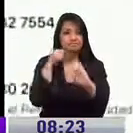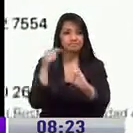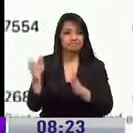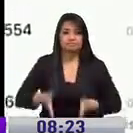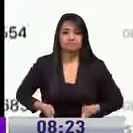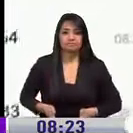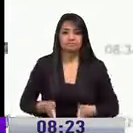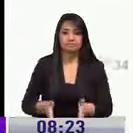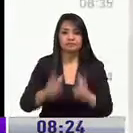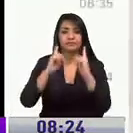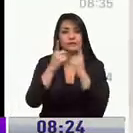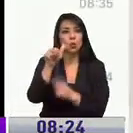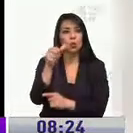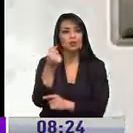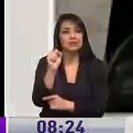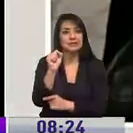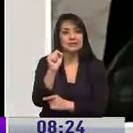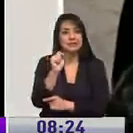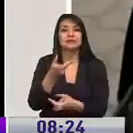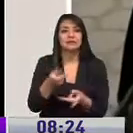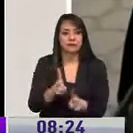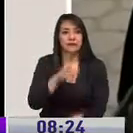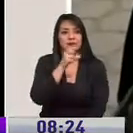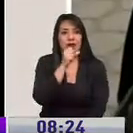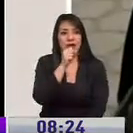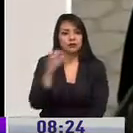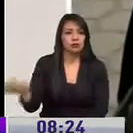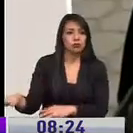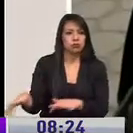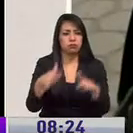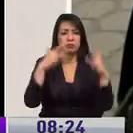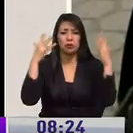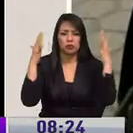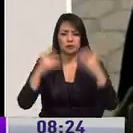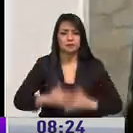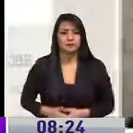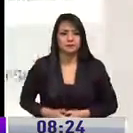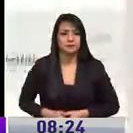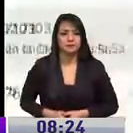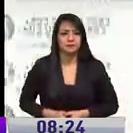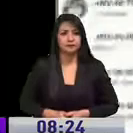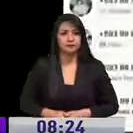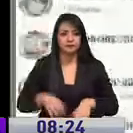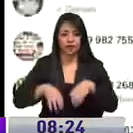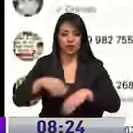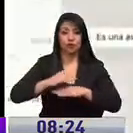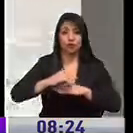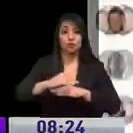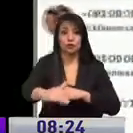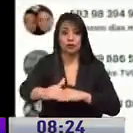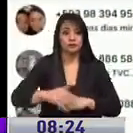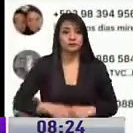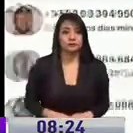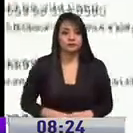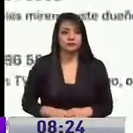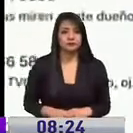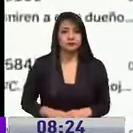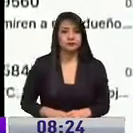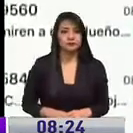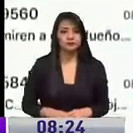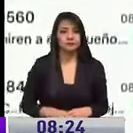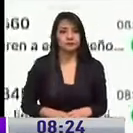la Ciudadela, San Luis del Cantón Naranjito, vea, es la que levanta polvo, lo que estaban diciendo, que les adoquinen en Naranjito.